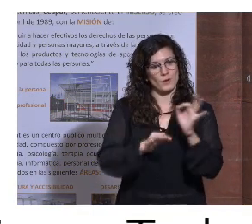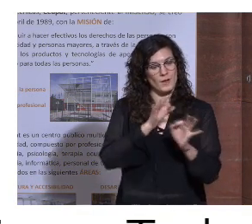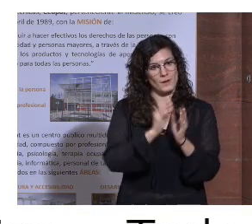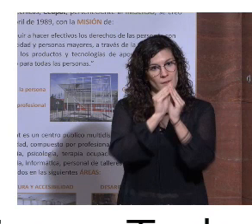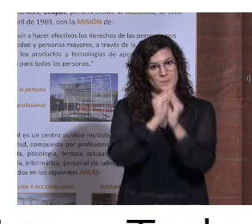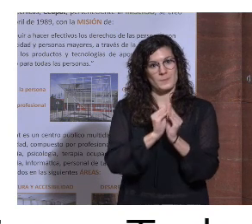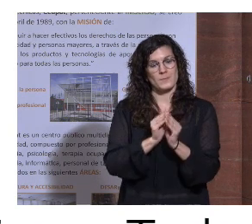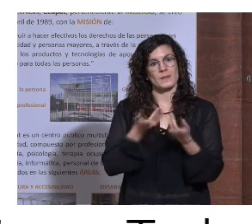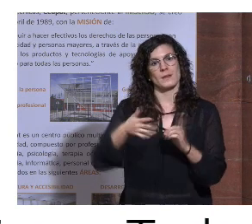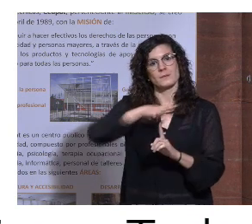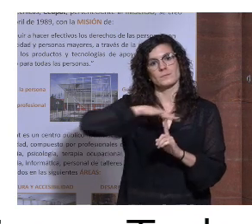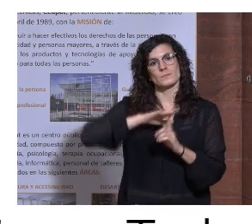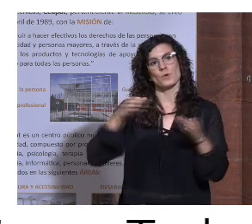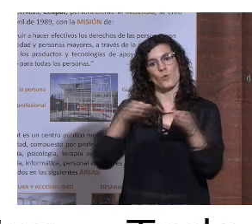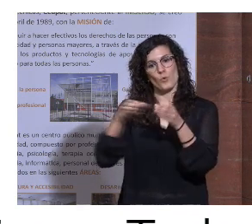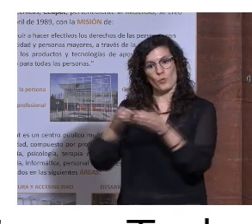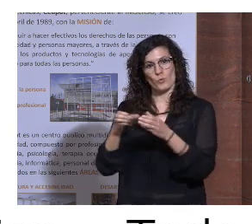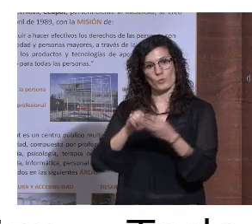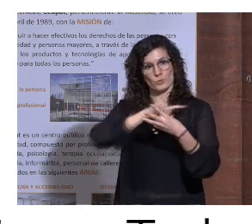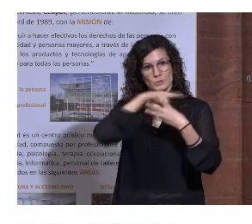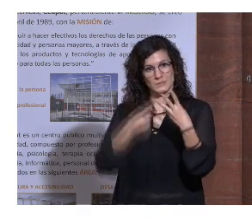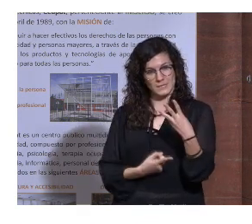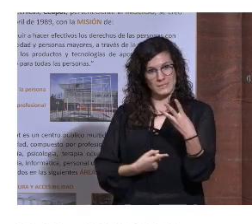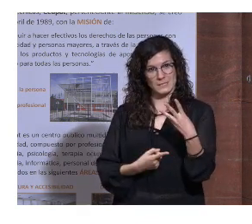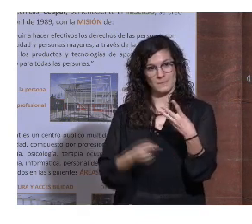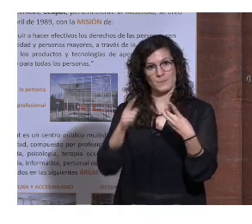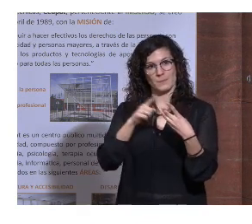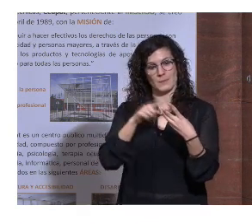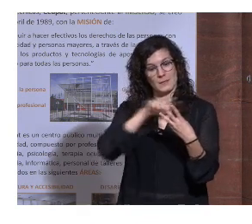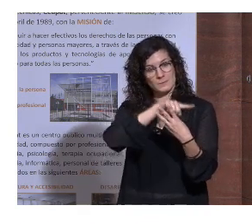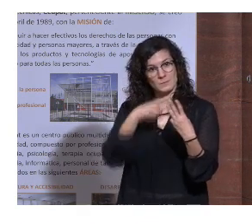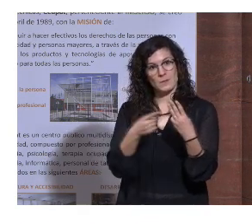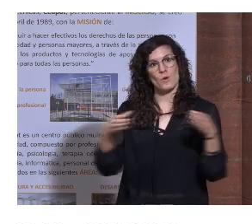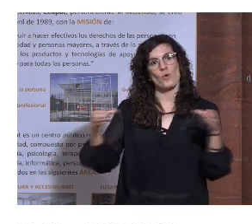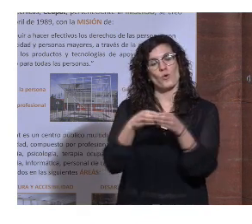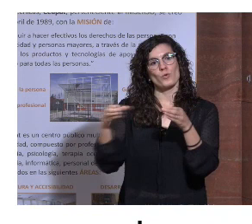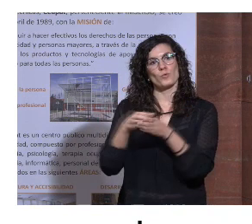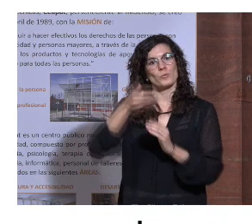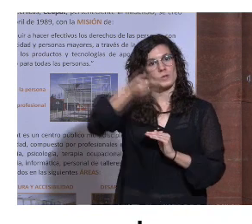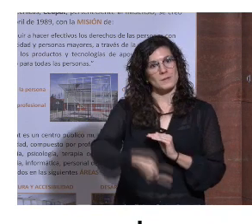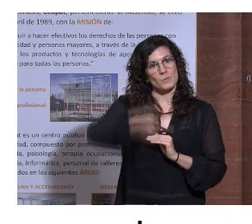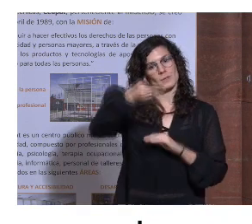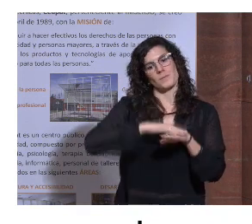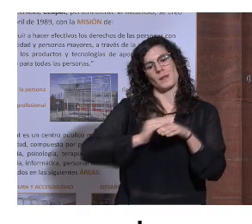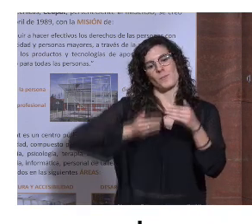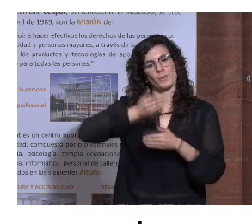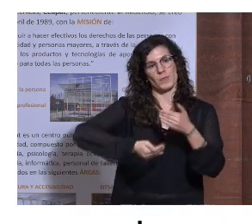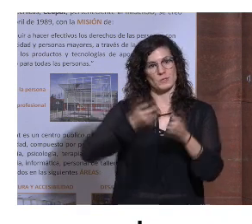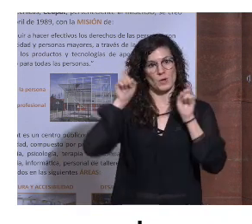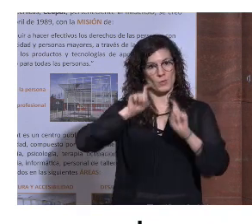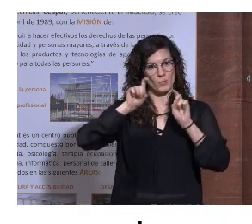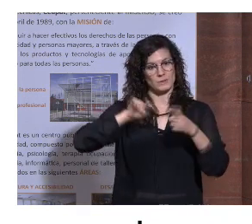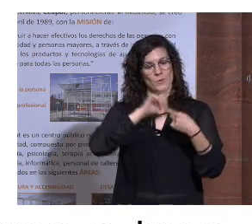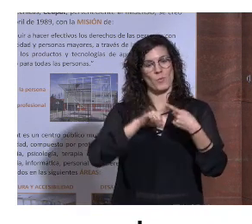organiza en torno a tres grupos de redes neuronales que son quizá grupos muy relevantes en los procesos educativos, que son